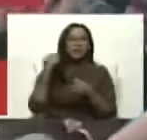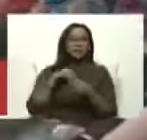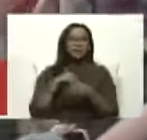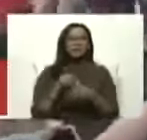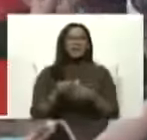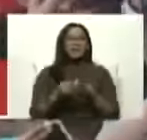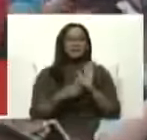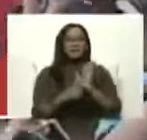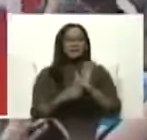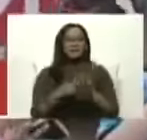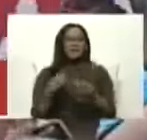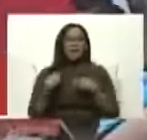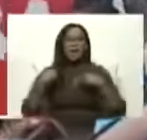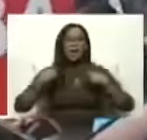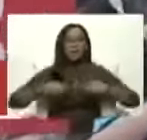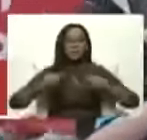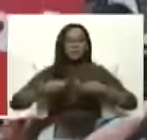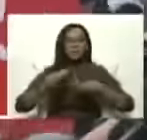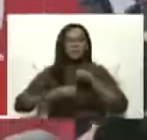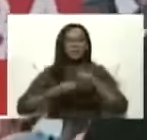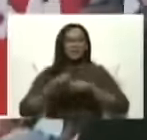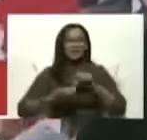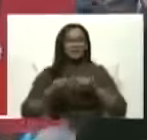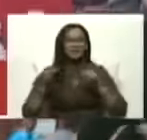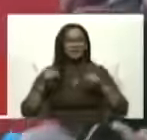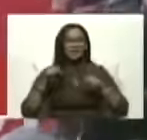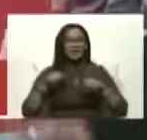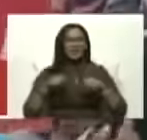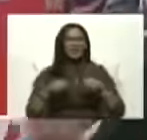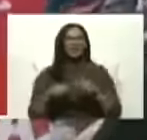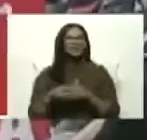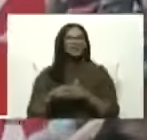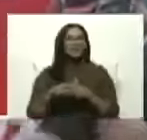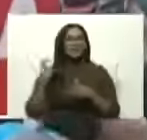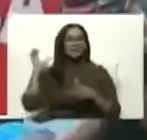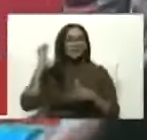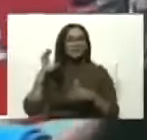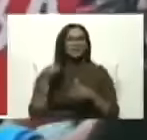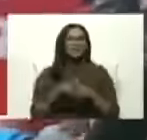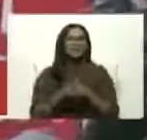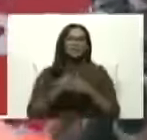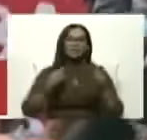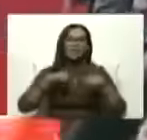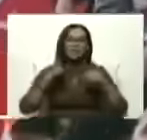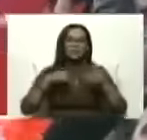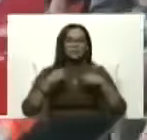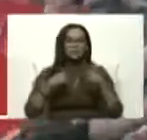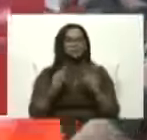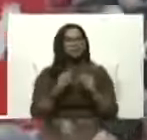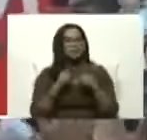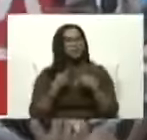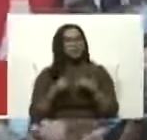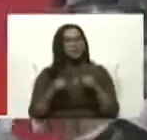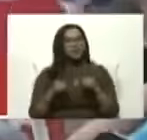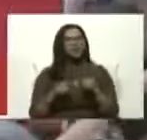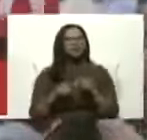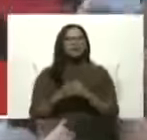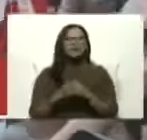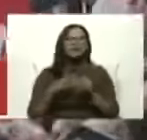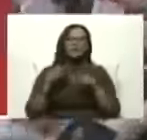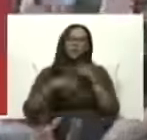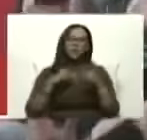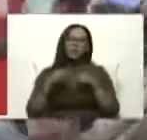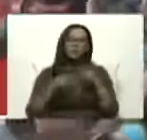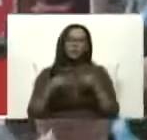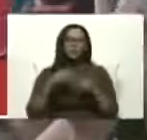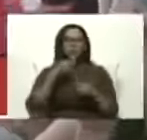resaltaron los aportes que hace esta entidad en cuanto a la exportación de diversos rubros como el café,